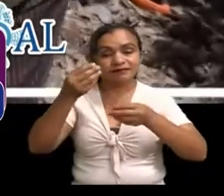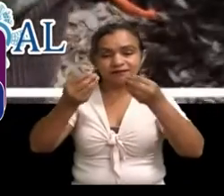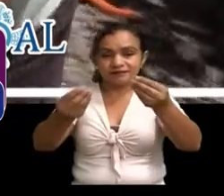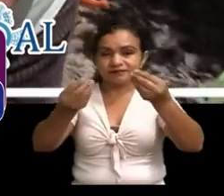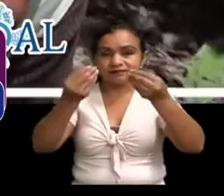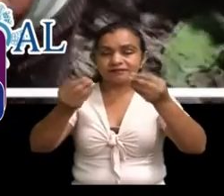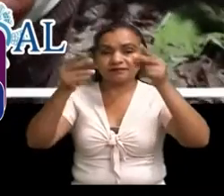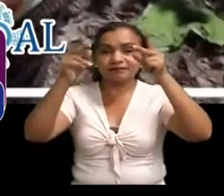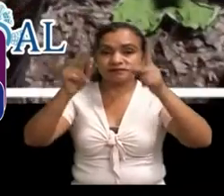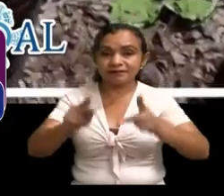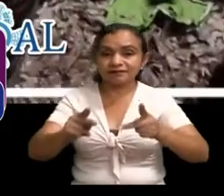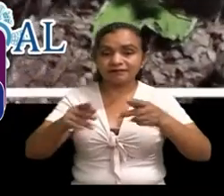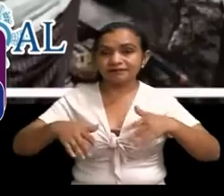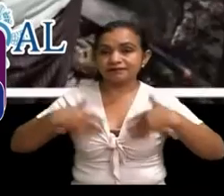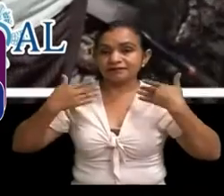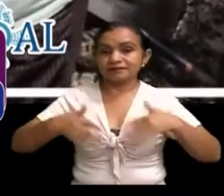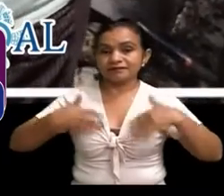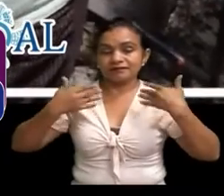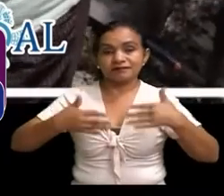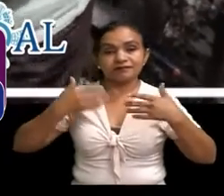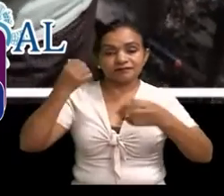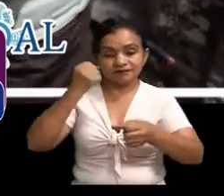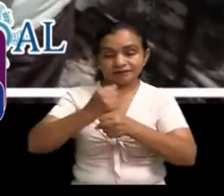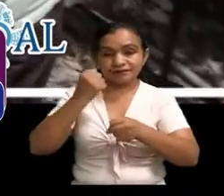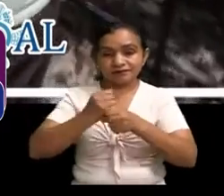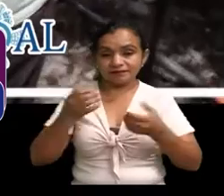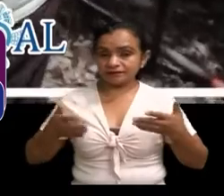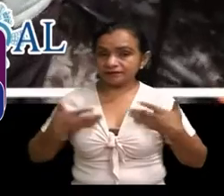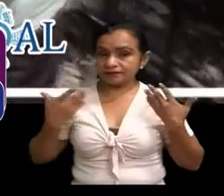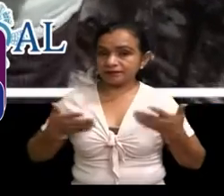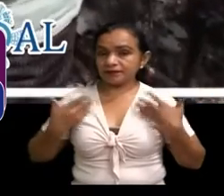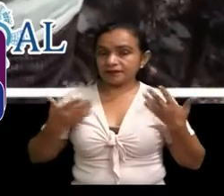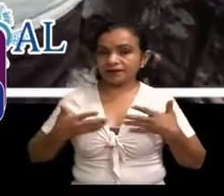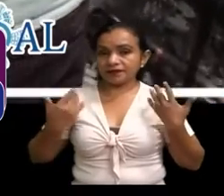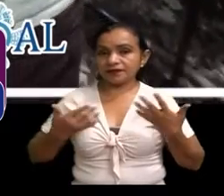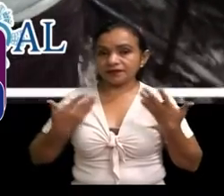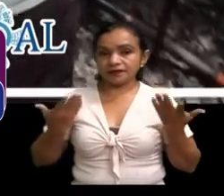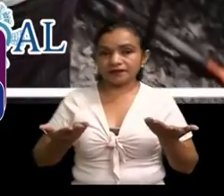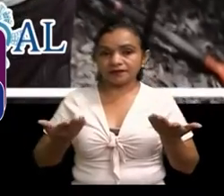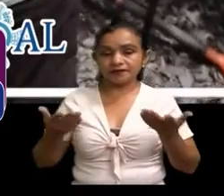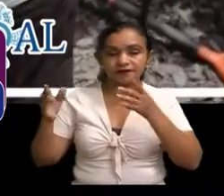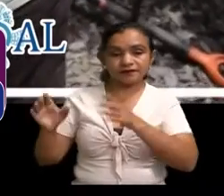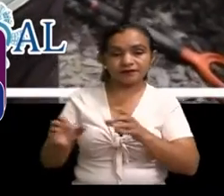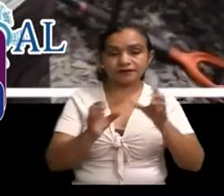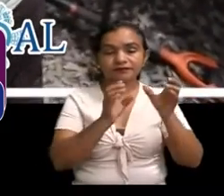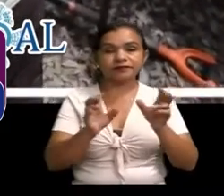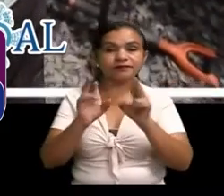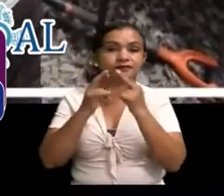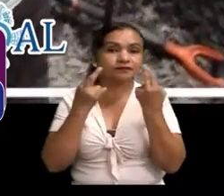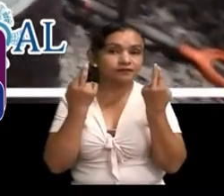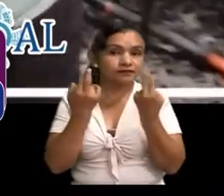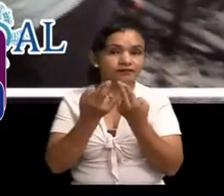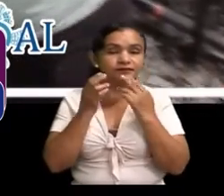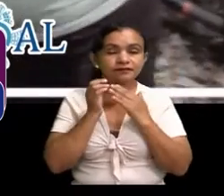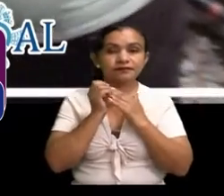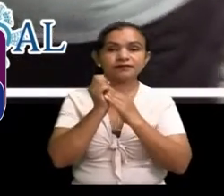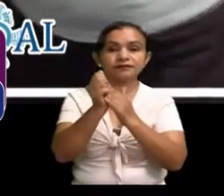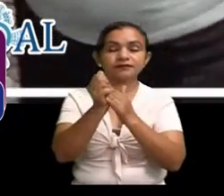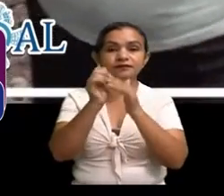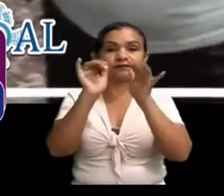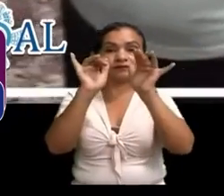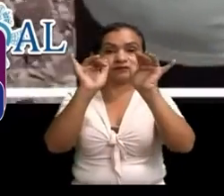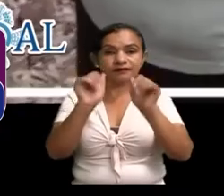Sí. Pero el eje de trabajo es el mismo, ¿no es así? Se hace un encuentro con la comunidad, líderes comunitarios. Así es. Ya